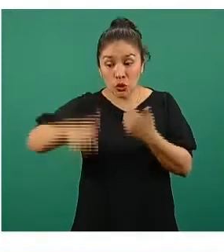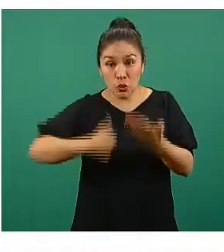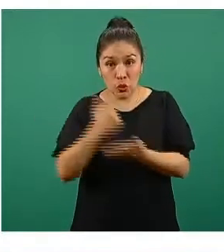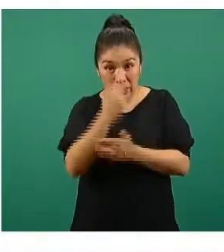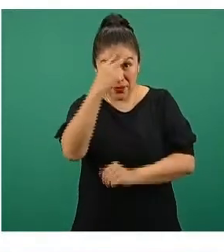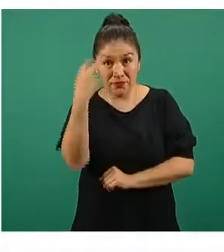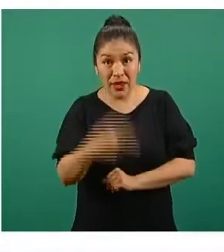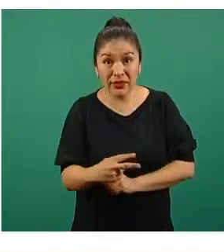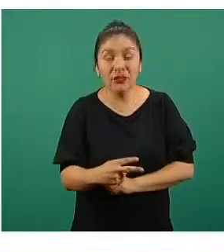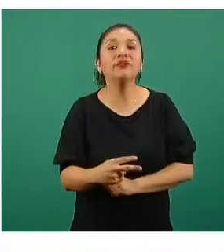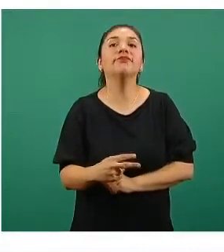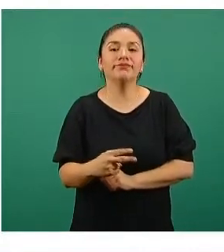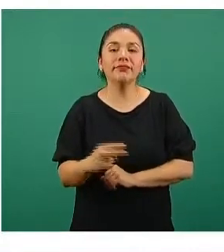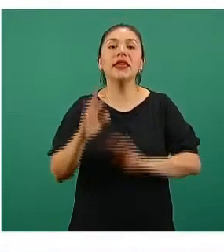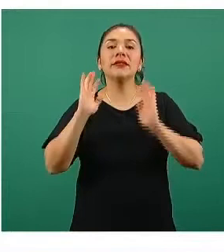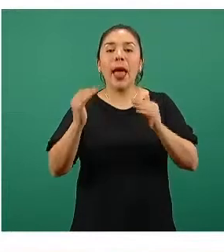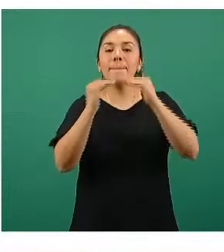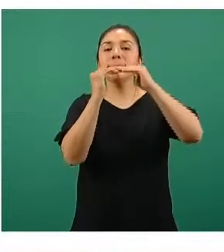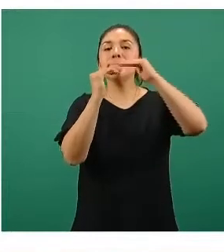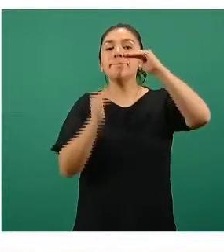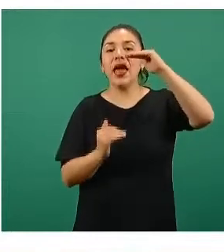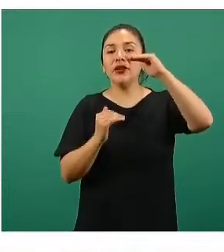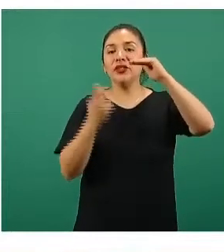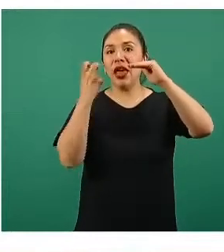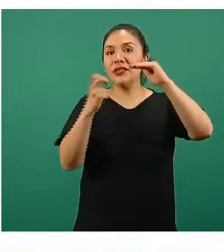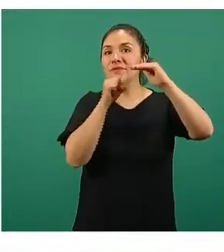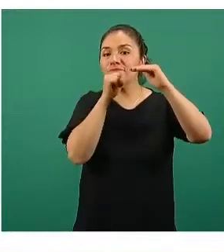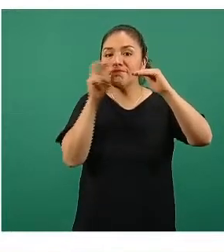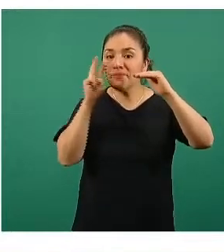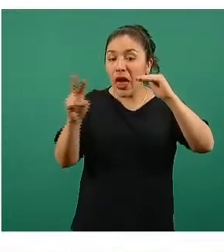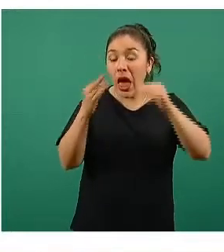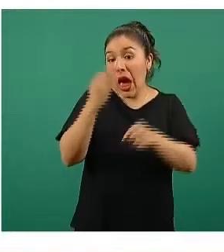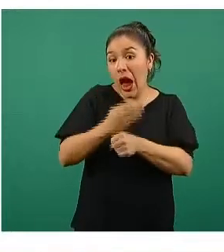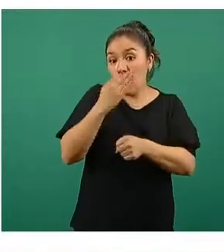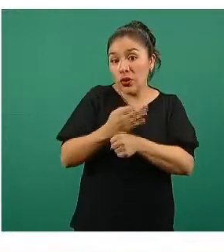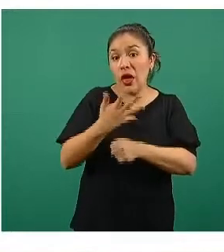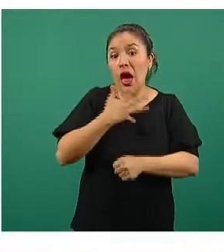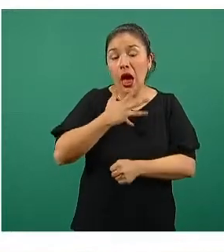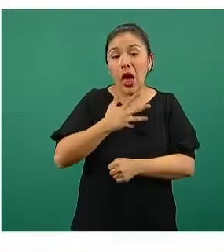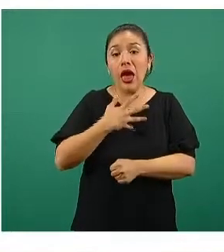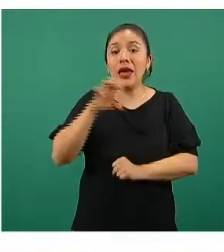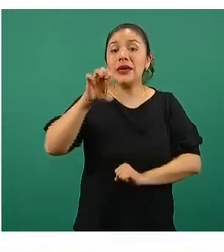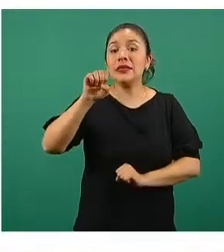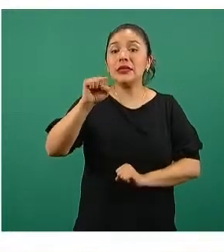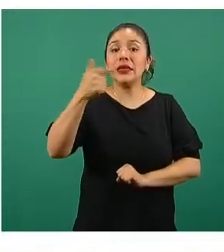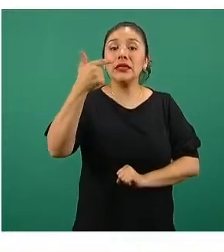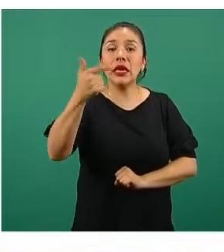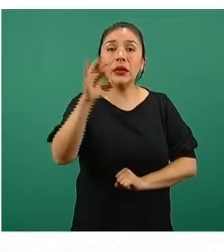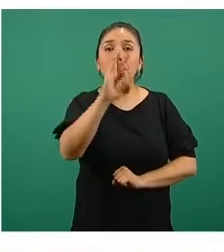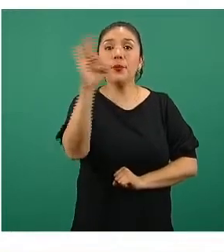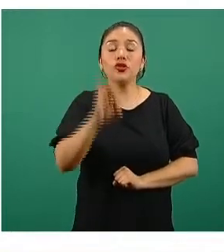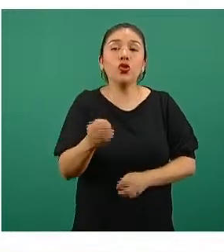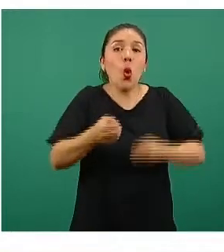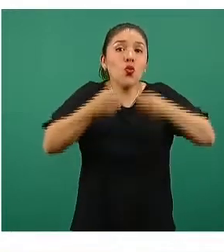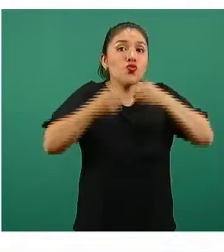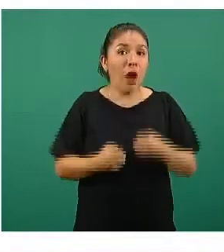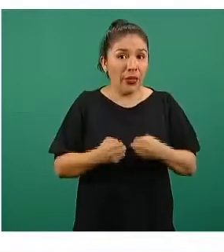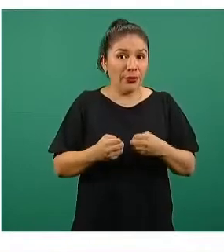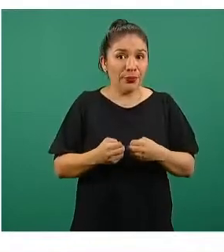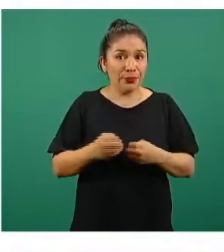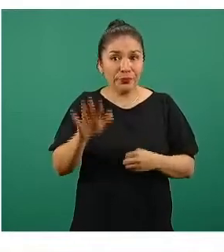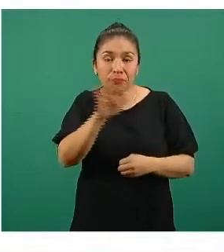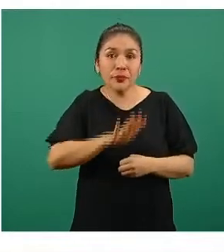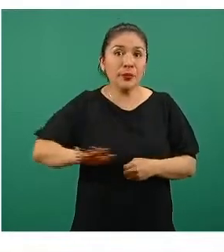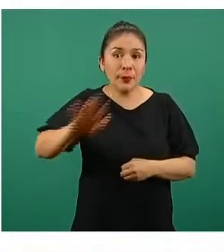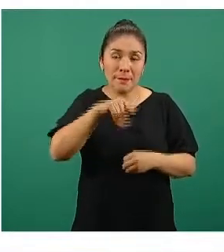México redujo este indicador, actualmente reporta un 67% de ocupación